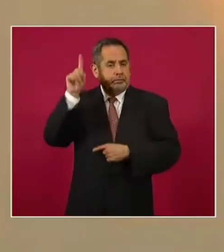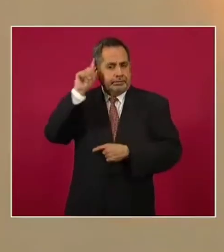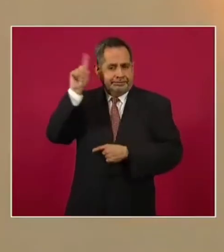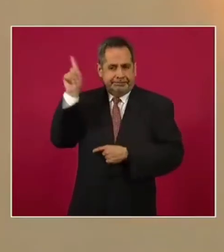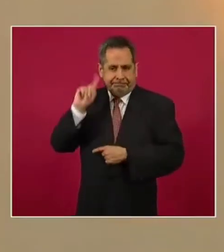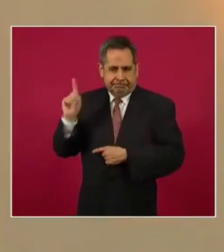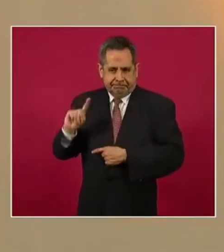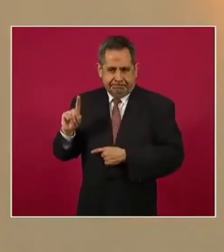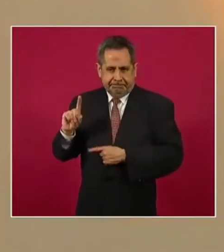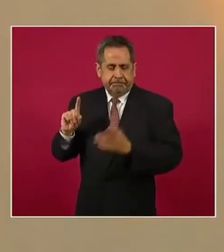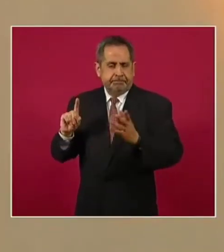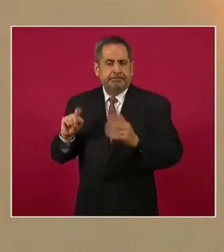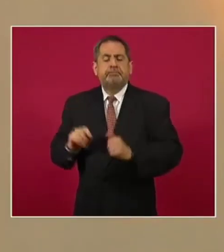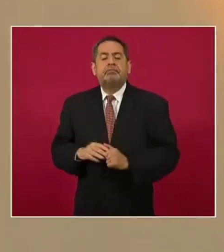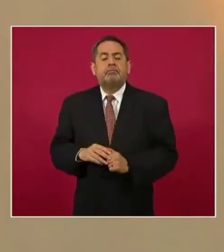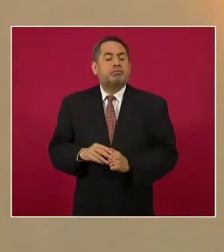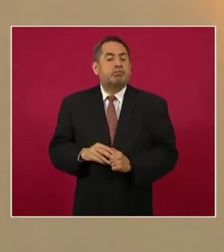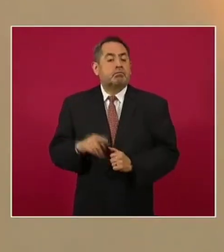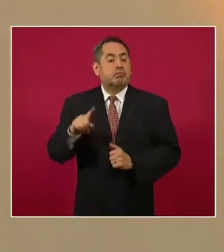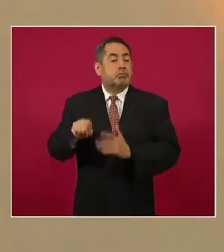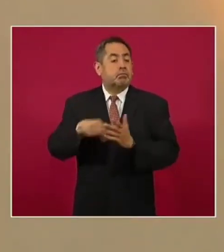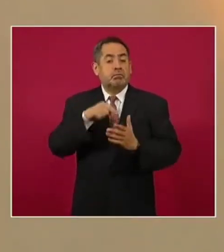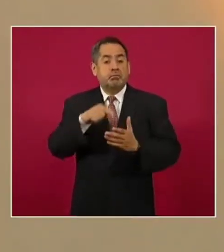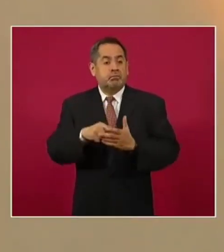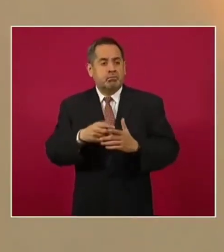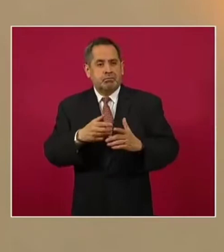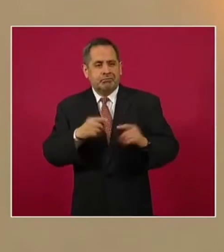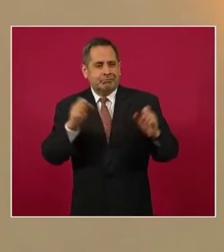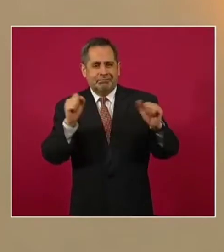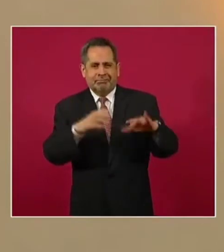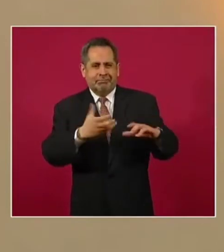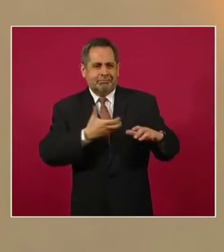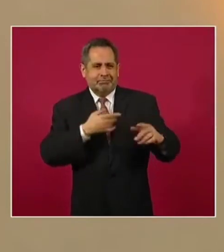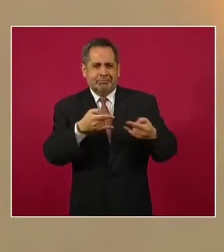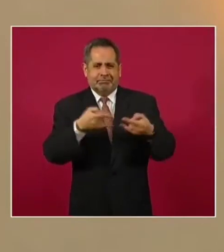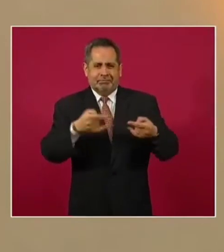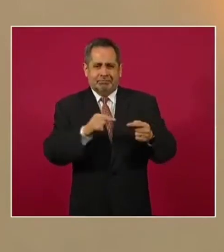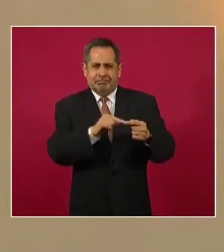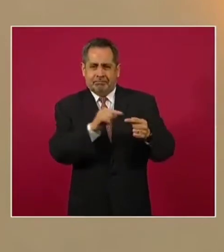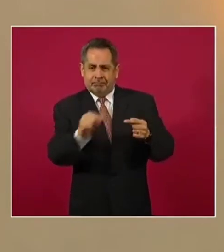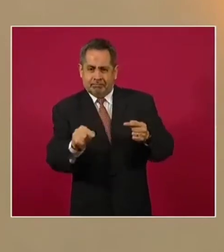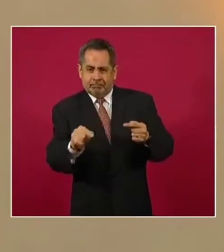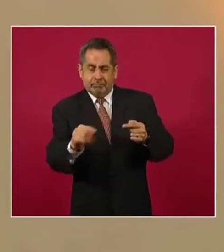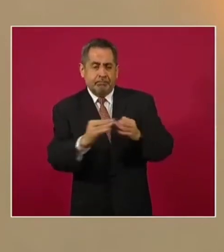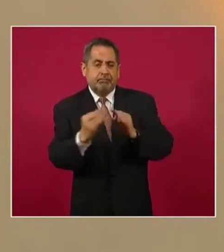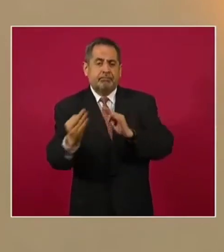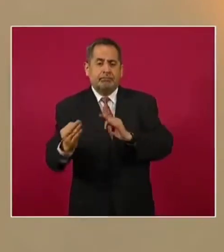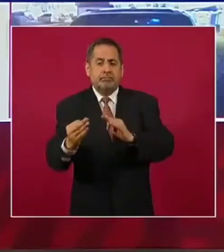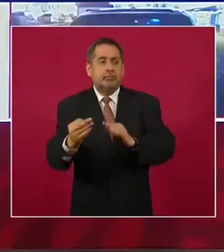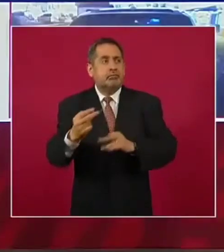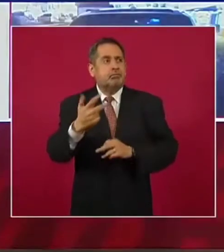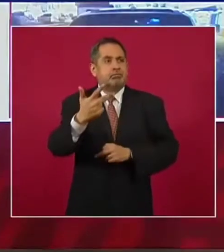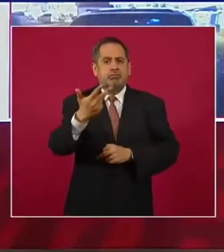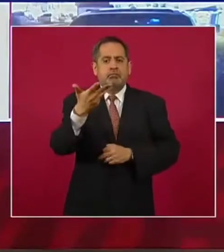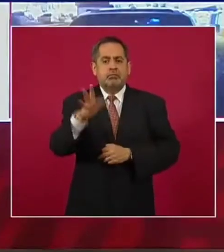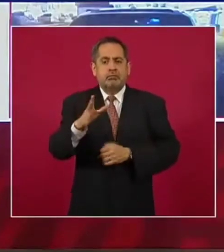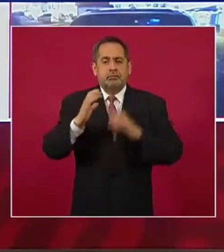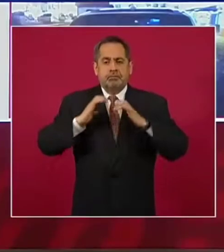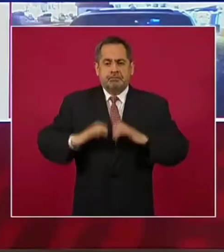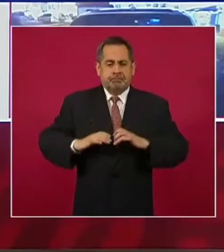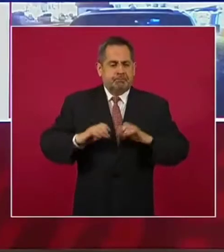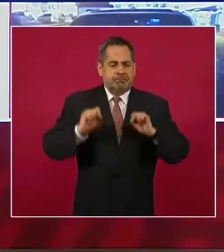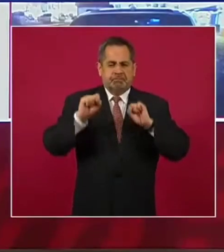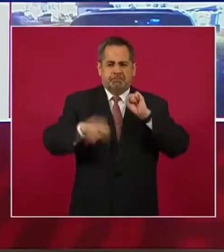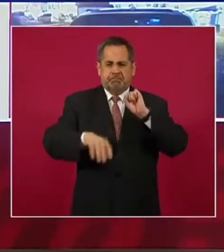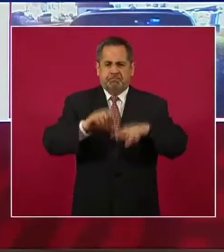en la plaza de armas dejaron abandonados ocho cuerpos diez cuerpos que previamente habían sido